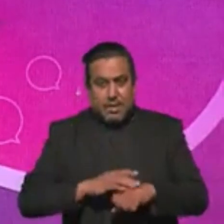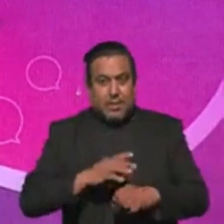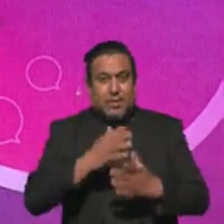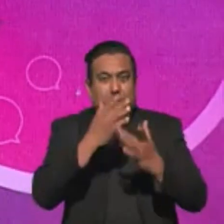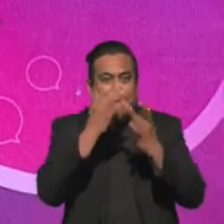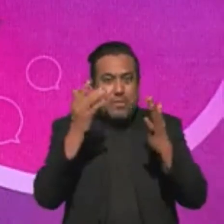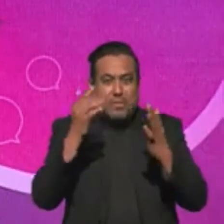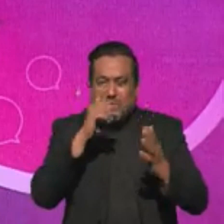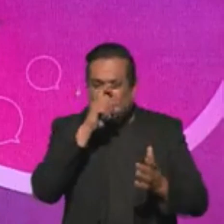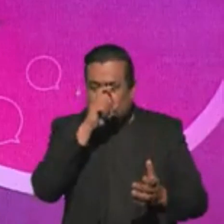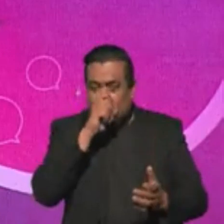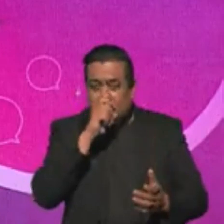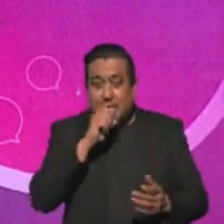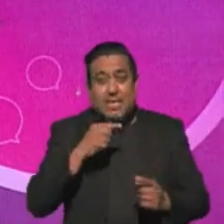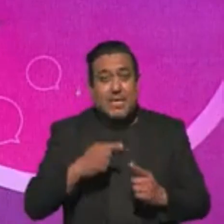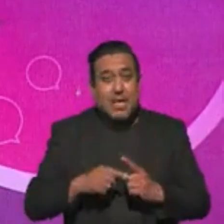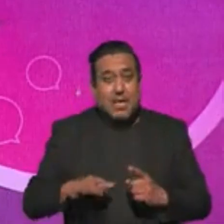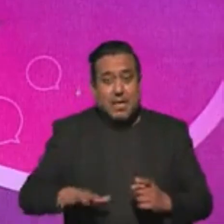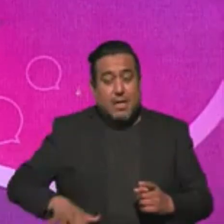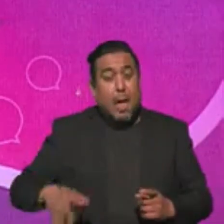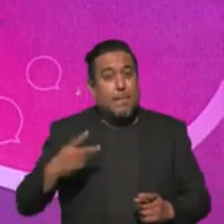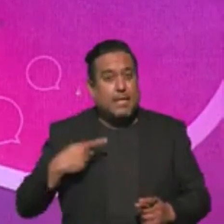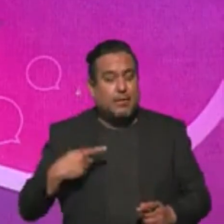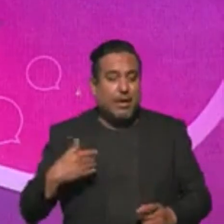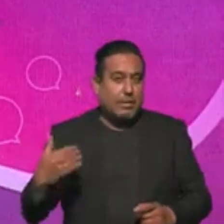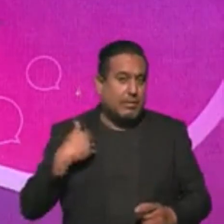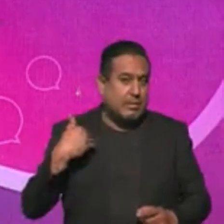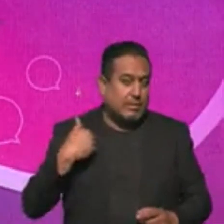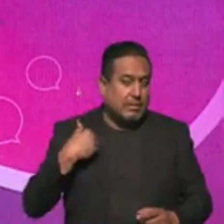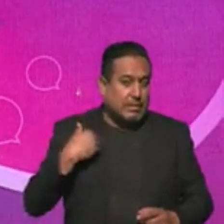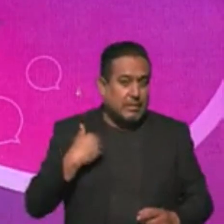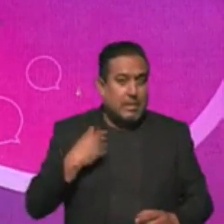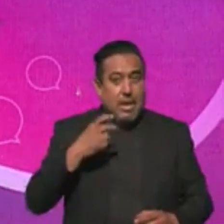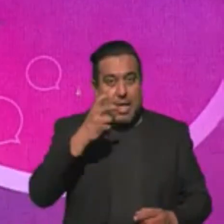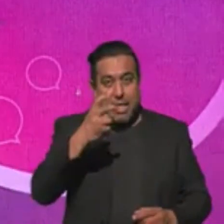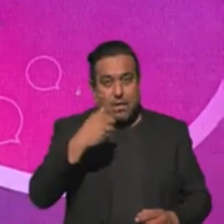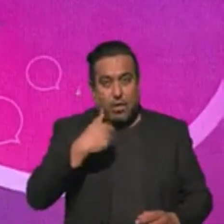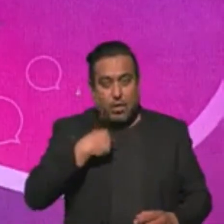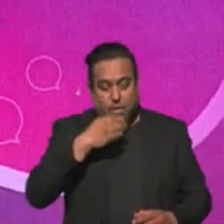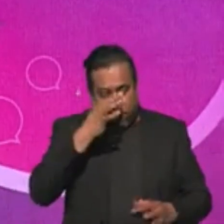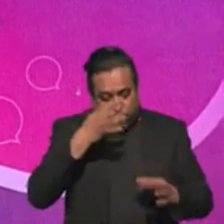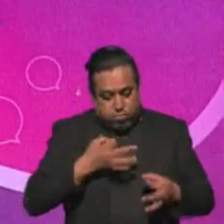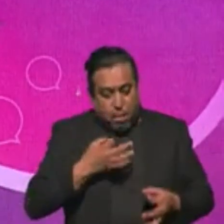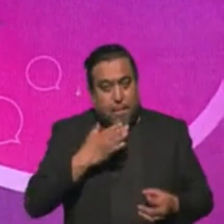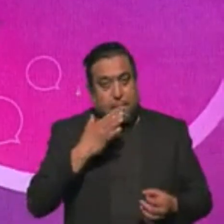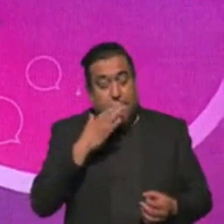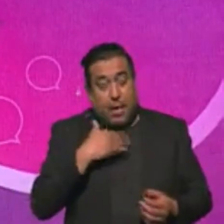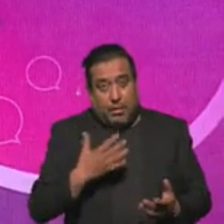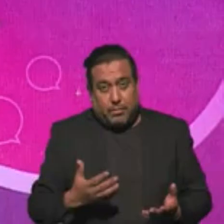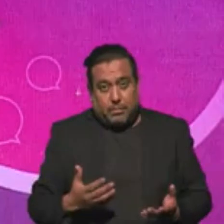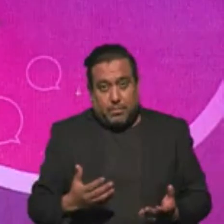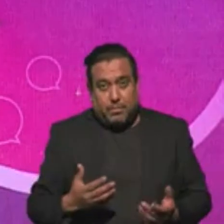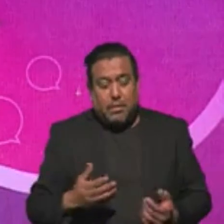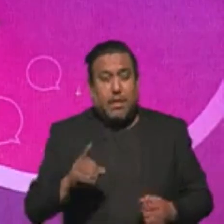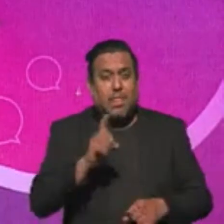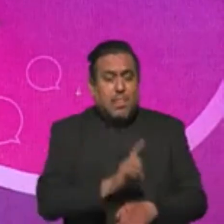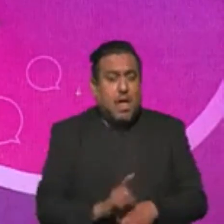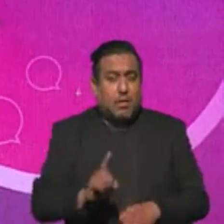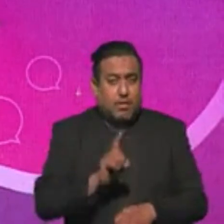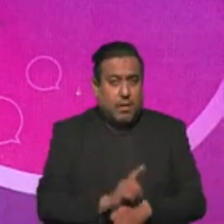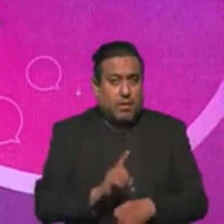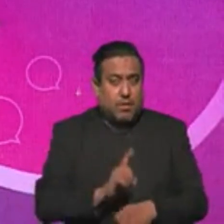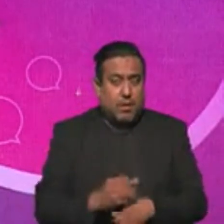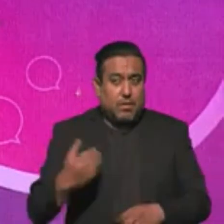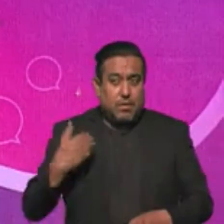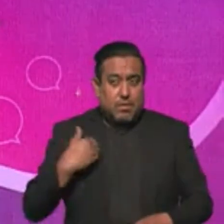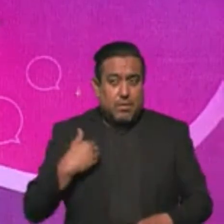es un reclamo realmente social Esta es una autocrítica es un reclamo de todos los días y quiero decirles